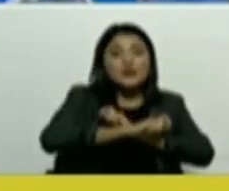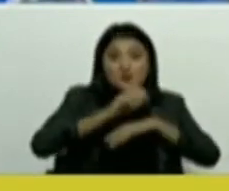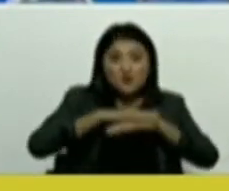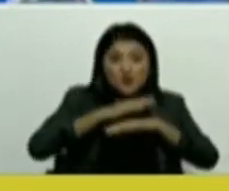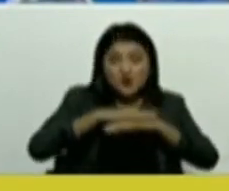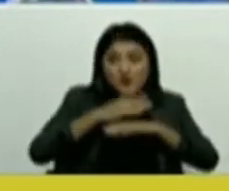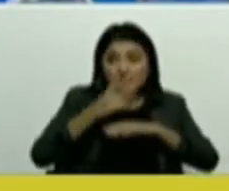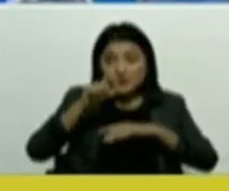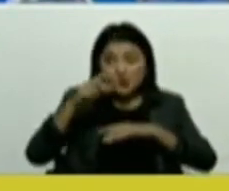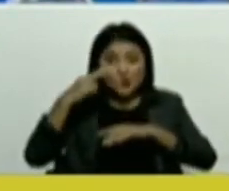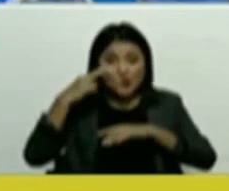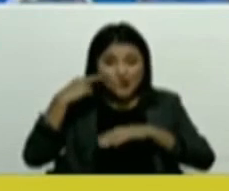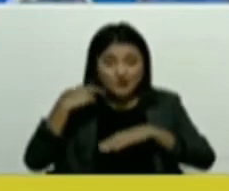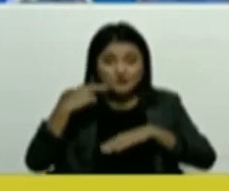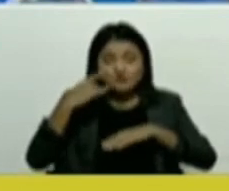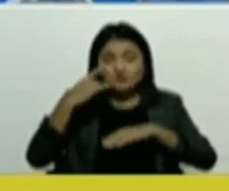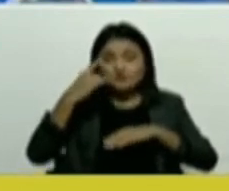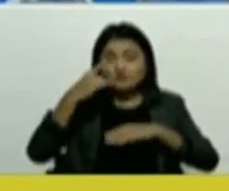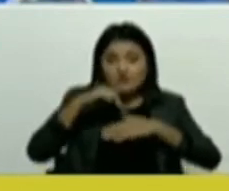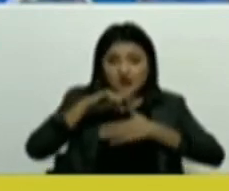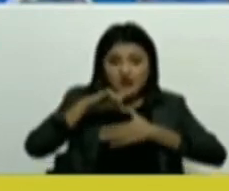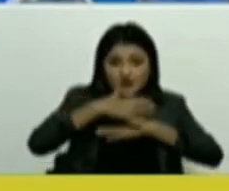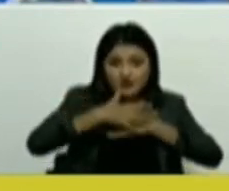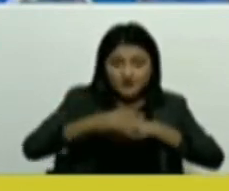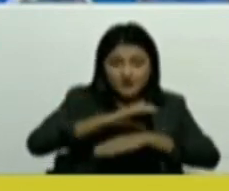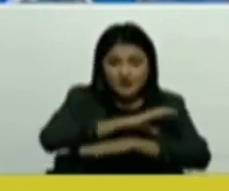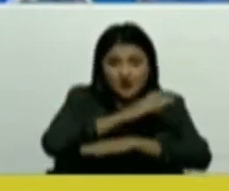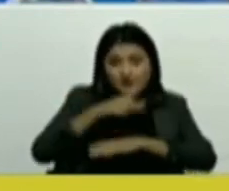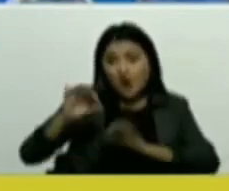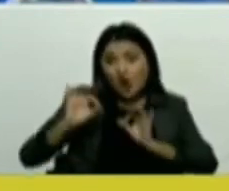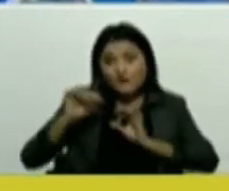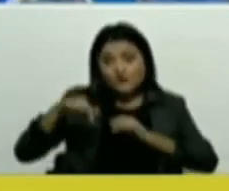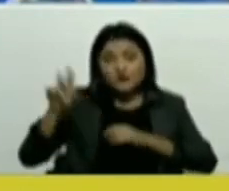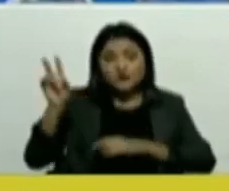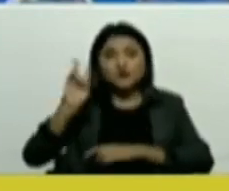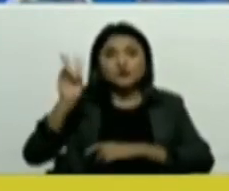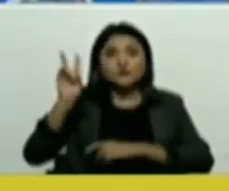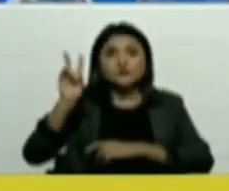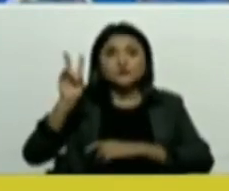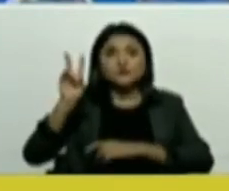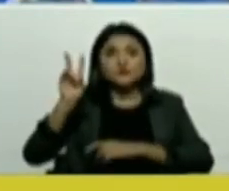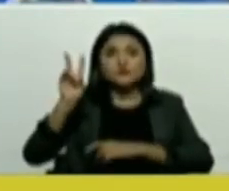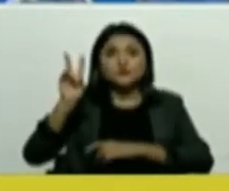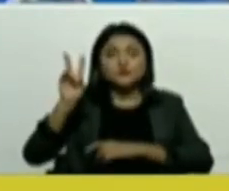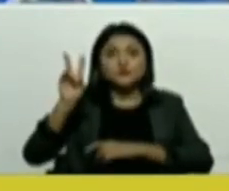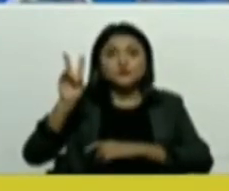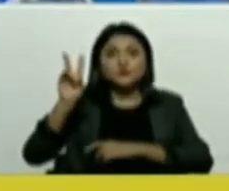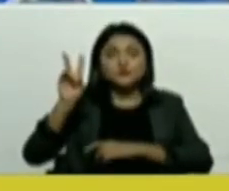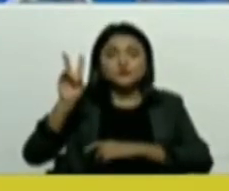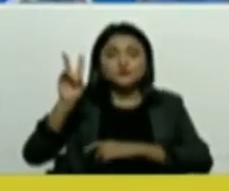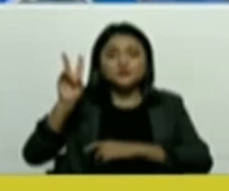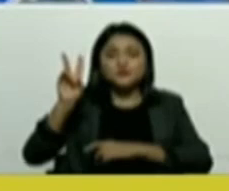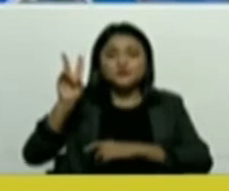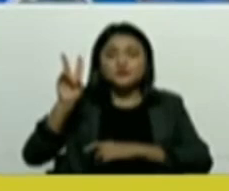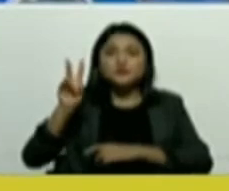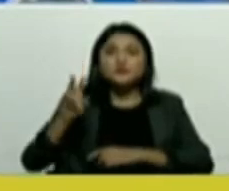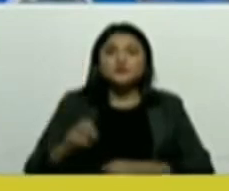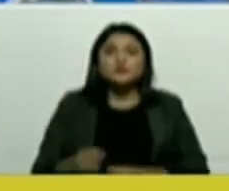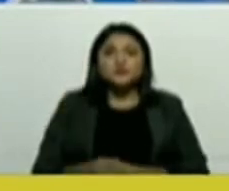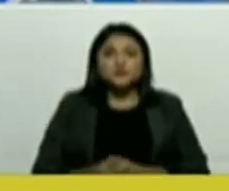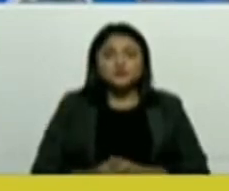de afrodescendientes, tanto en América Latina, en el Caribe y en el país, be lifted up